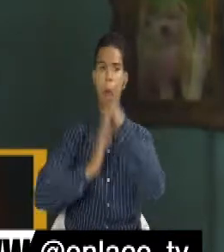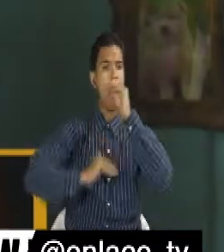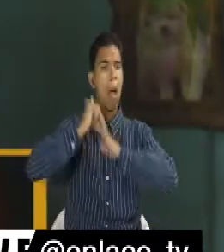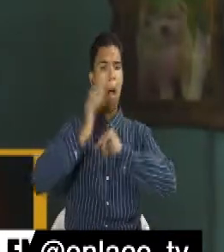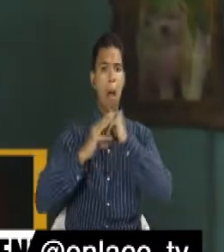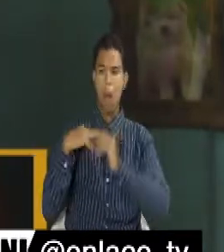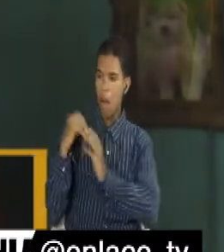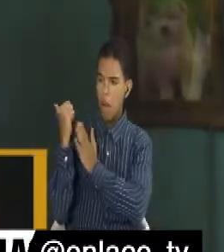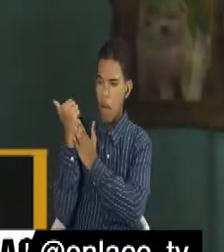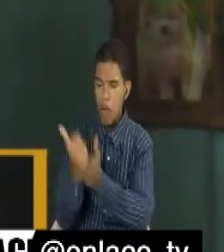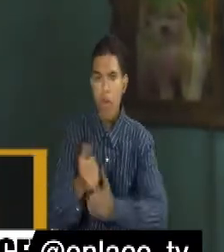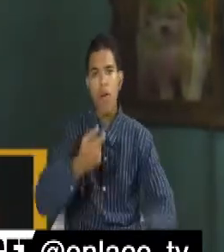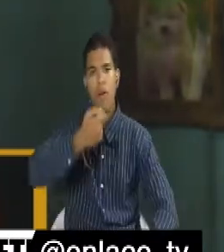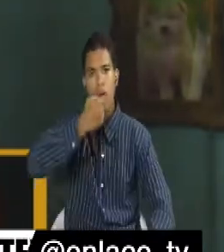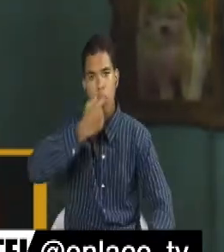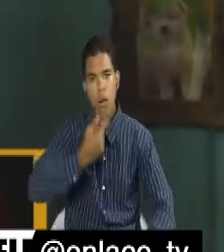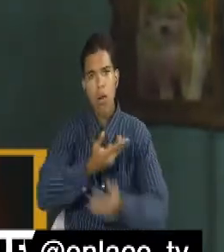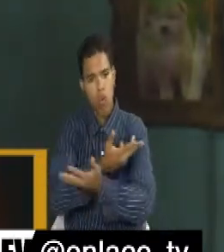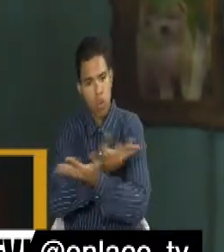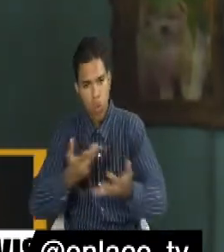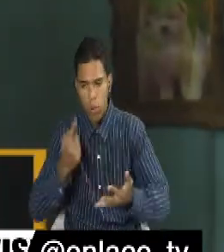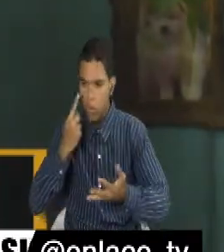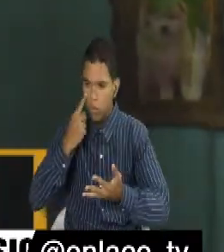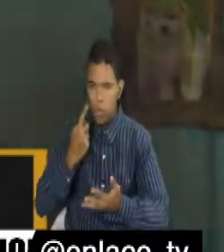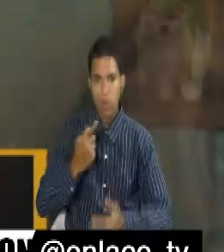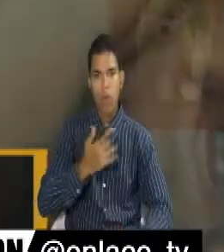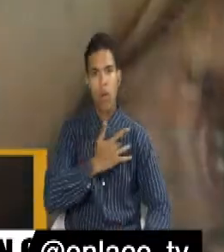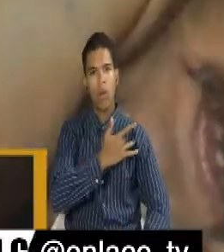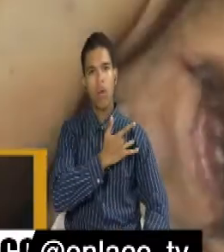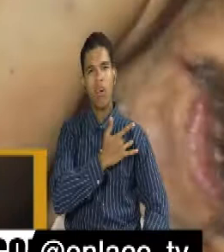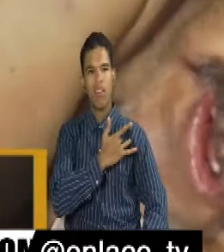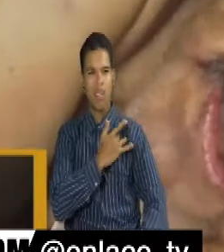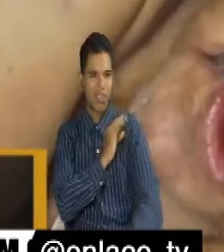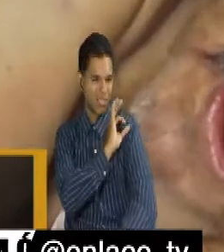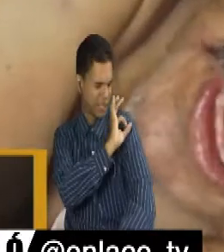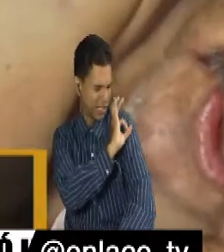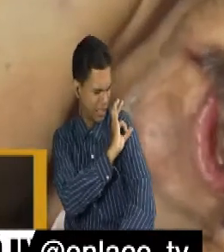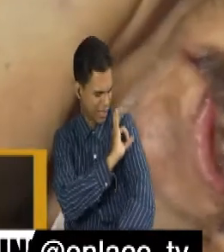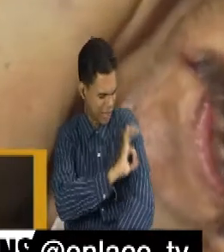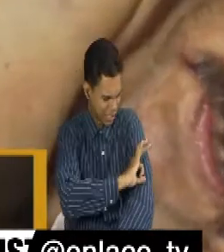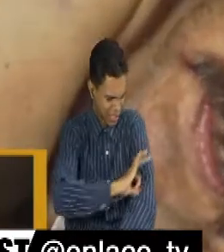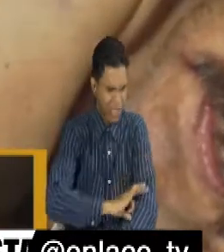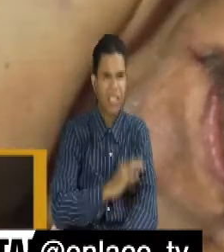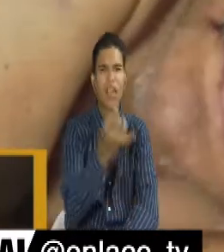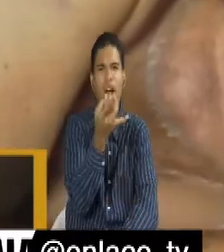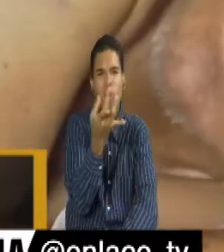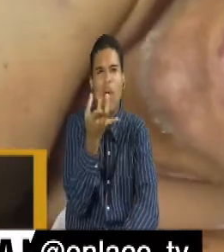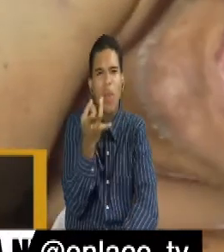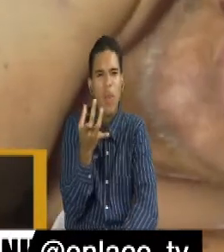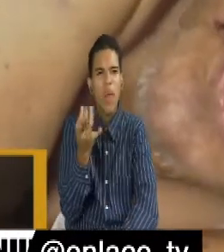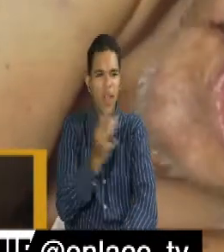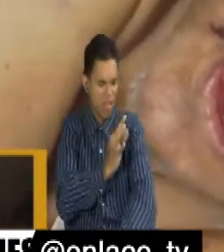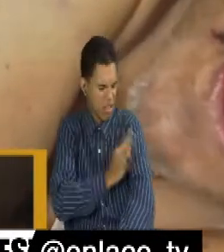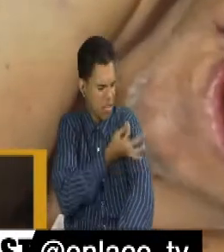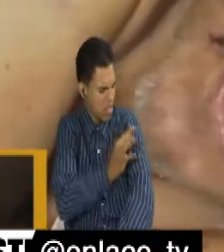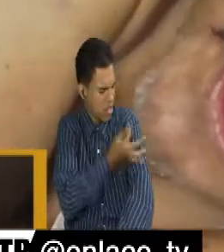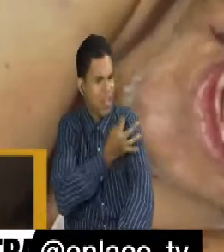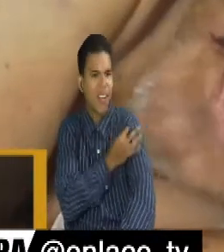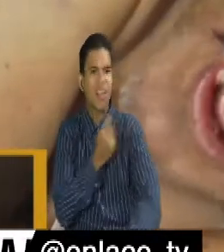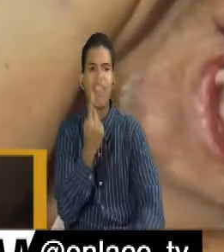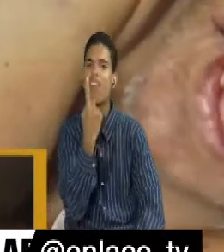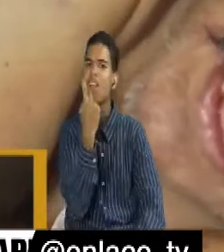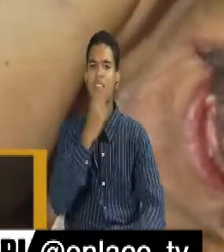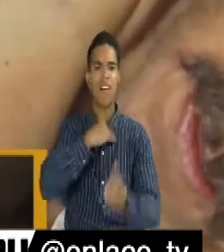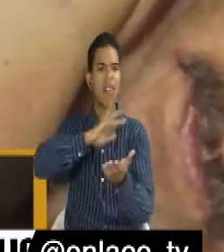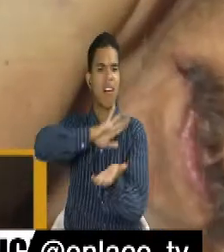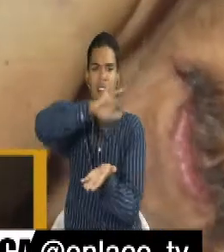mandado los insumos para ellos, para él curarle las heridas que tiene acá. Tiene unos puntos, se le soltaron, aquí no ha venido nadie. Lo tienen